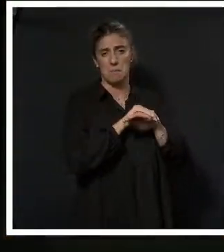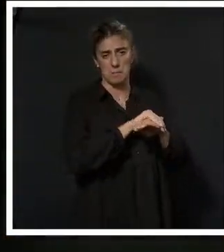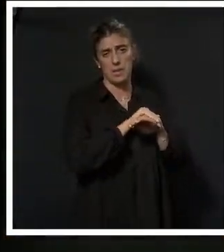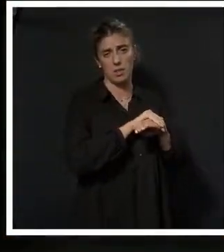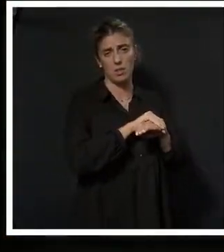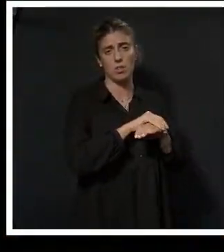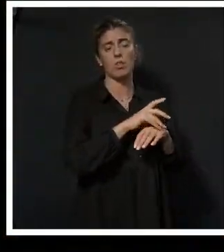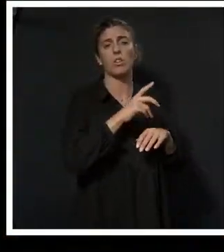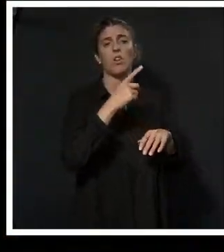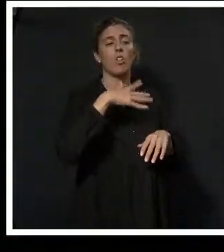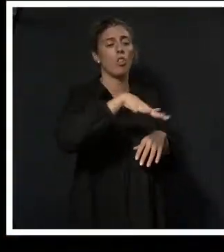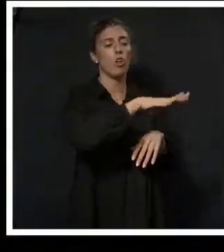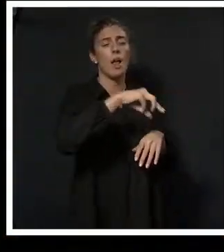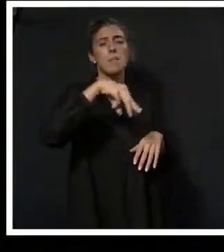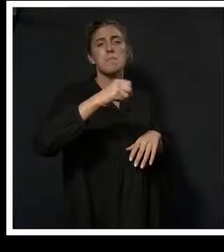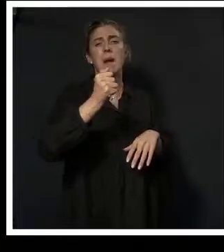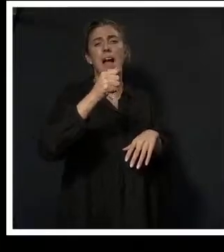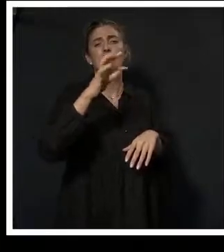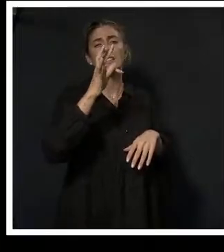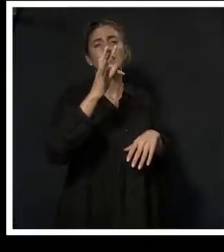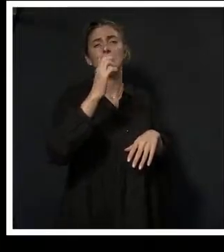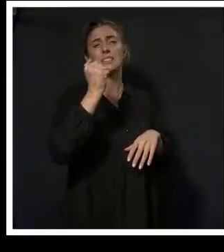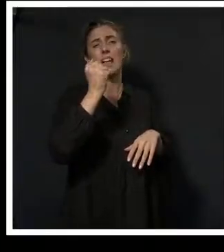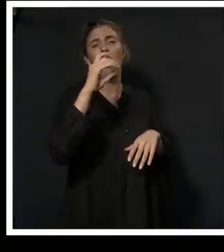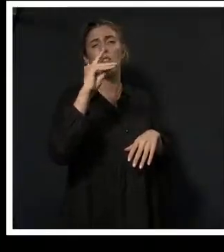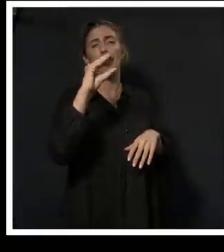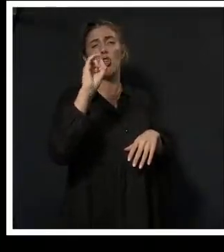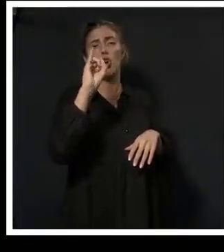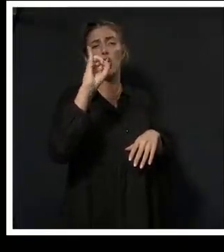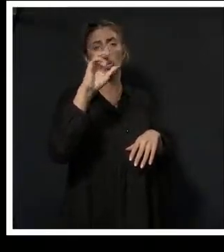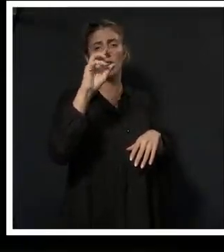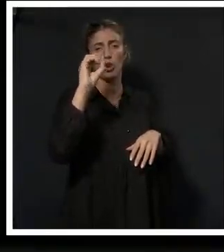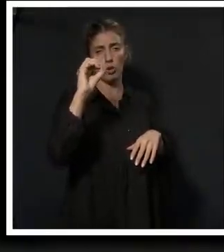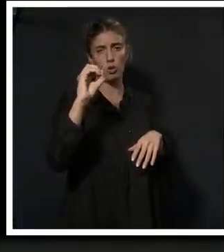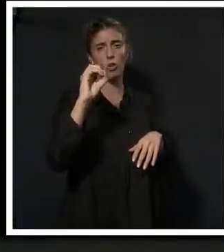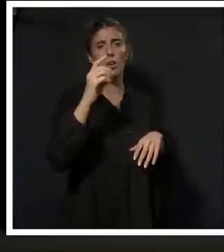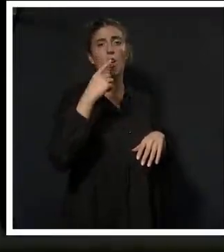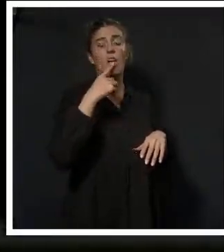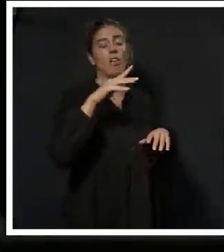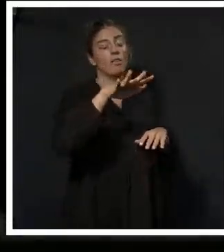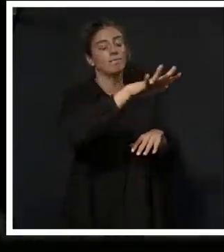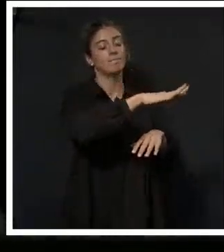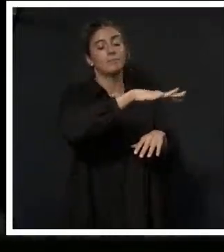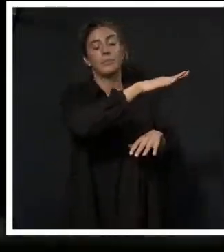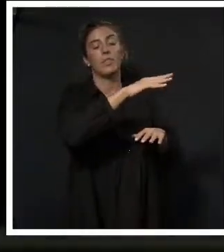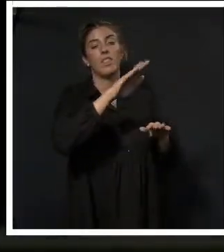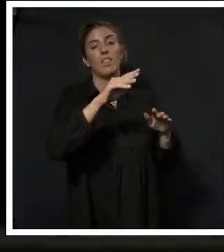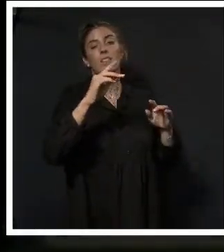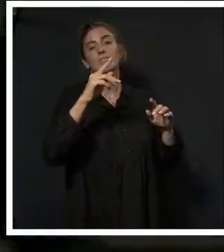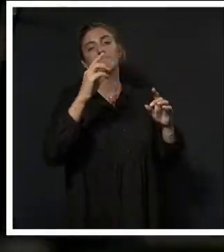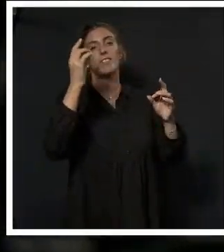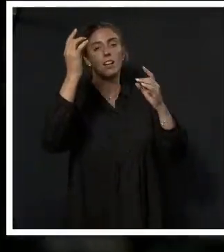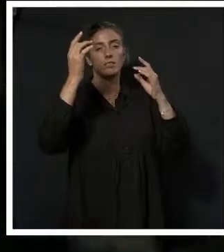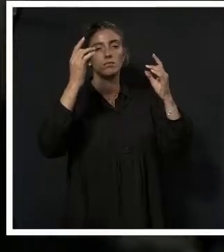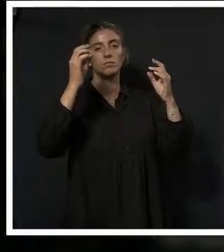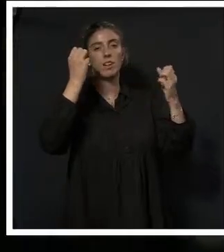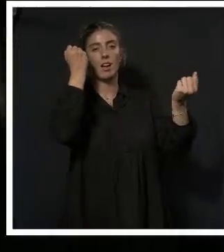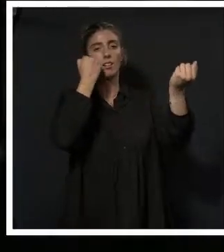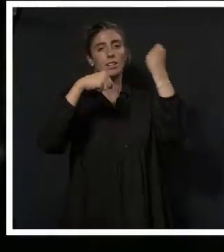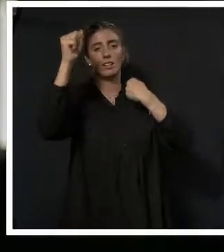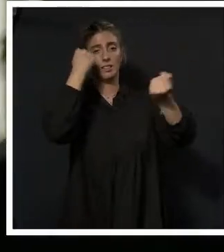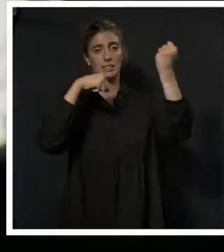y era una zona que frecuentábamos Muy bueno muy tante todo el mundo de artisteo yo cuando llegué a Santiago